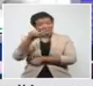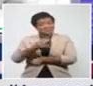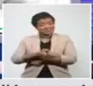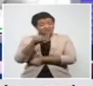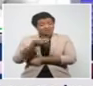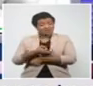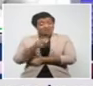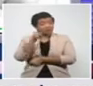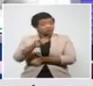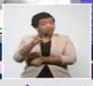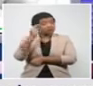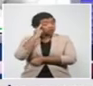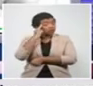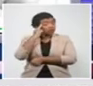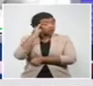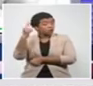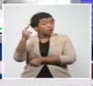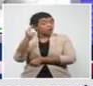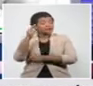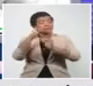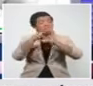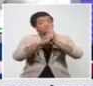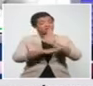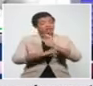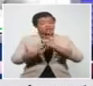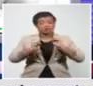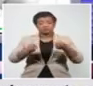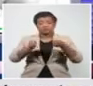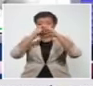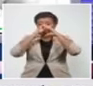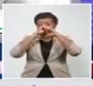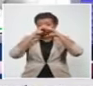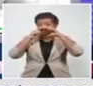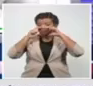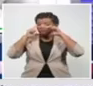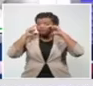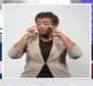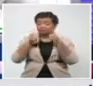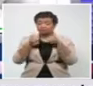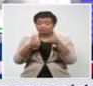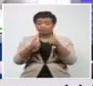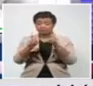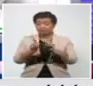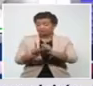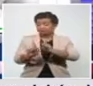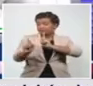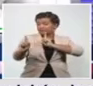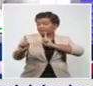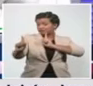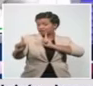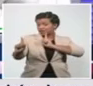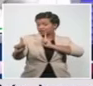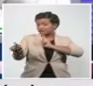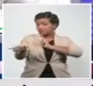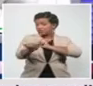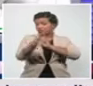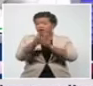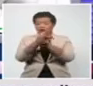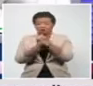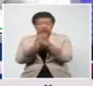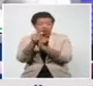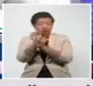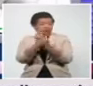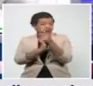recordarle siempre las medidas de prevención, el uso correcto del nasobuco, el distanciamiento físico y la desinfección de manos